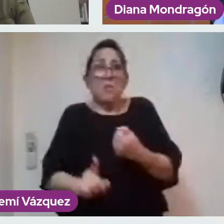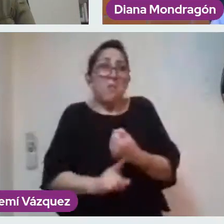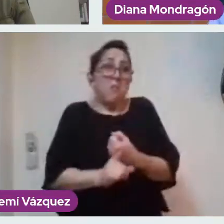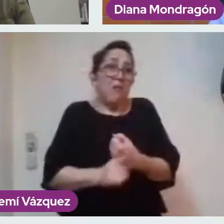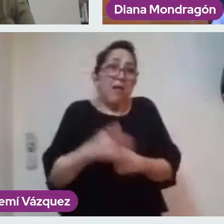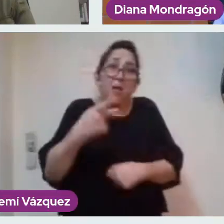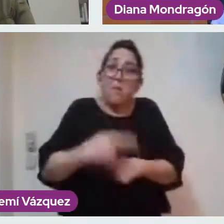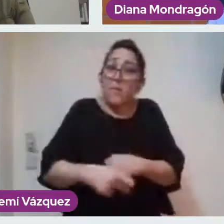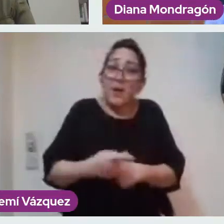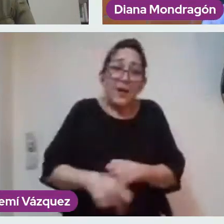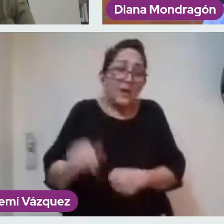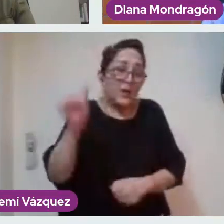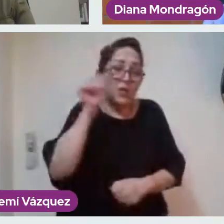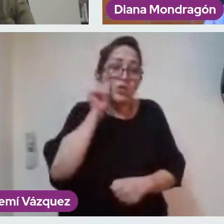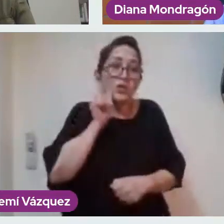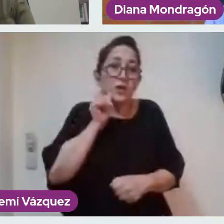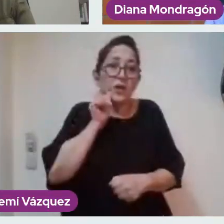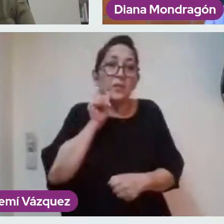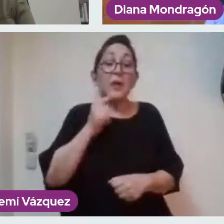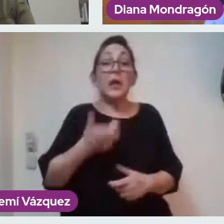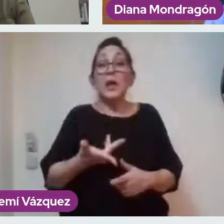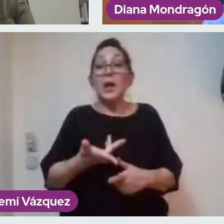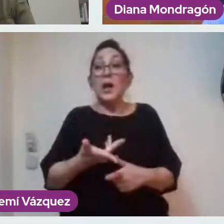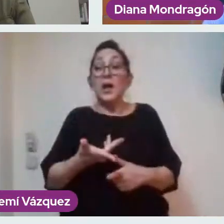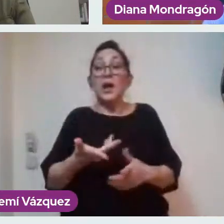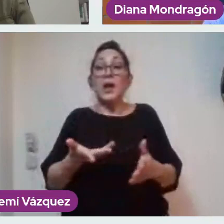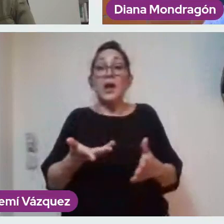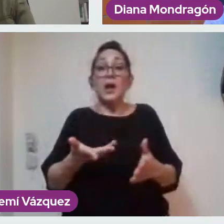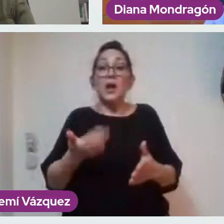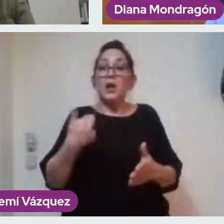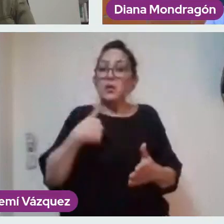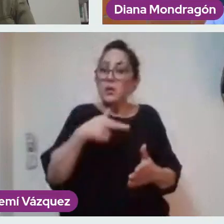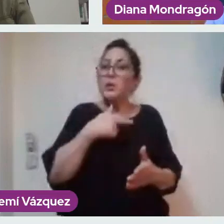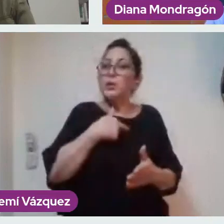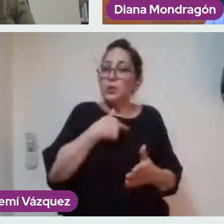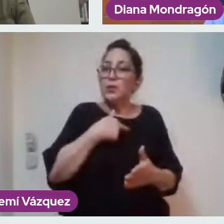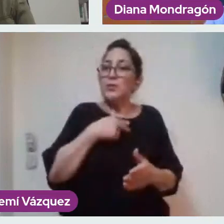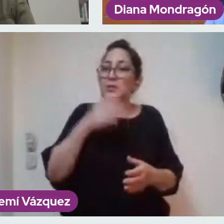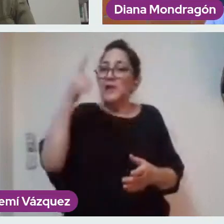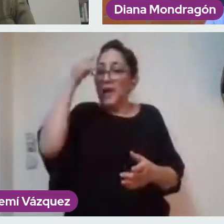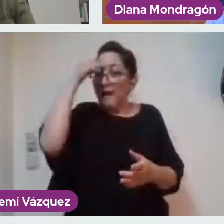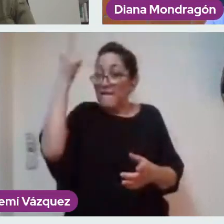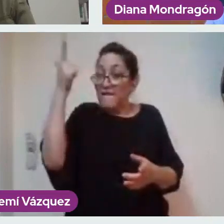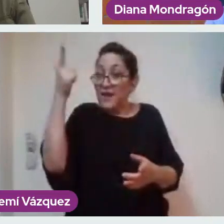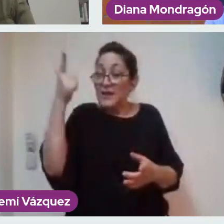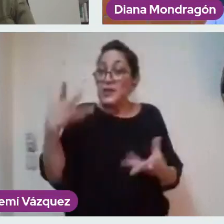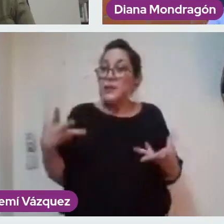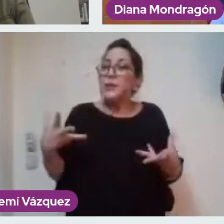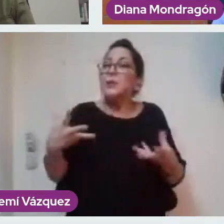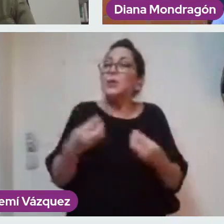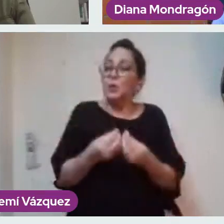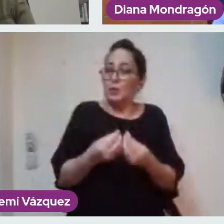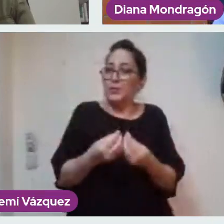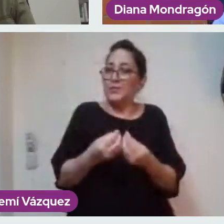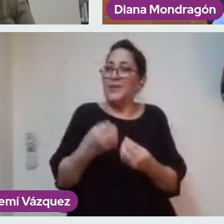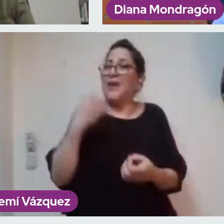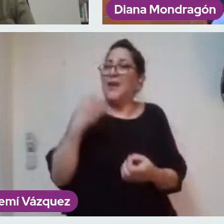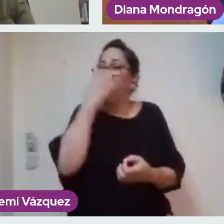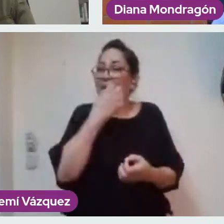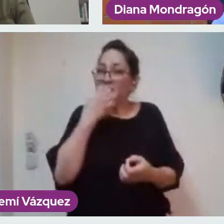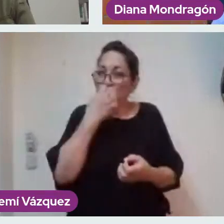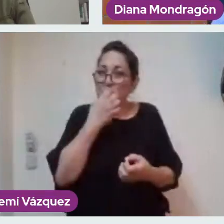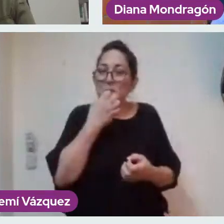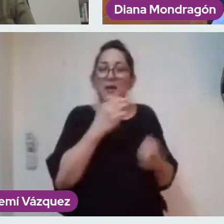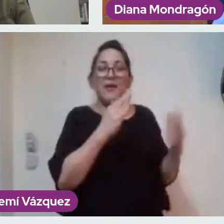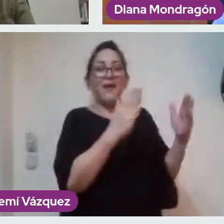Y entonces es más fácil si lo hacemos en conjunto, si lo hacemos hombro con hombro, y además si lo hacemos con la mejor información